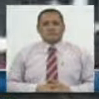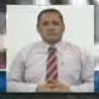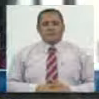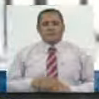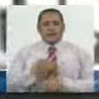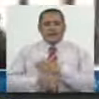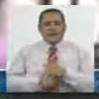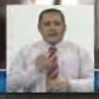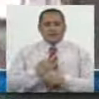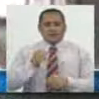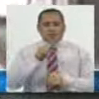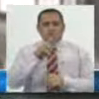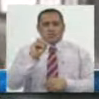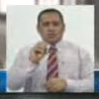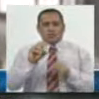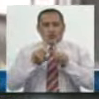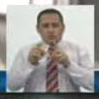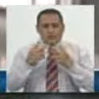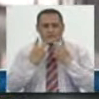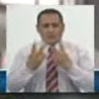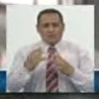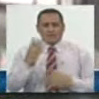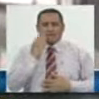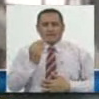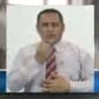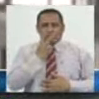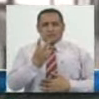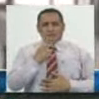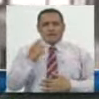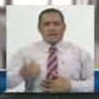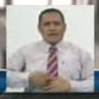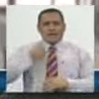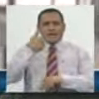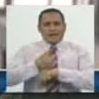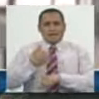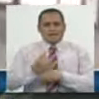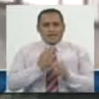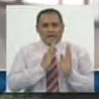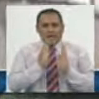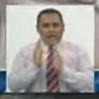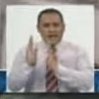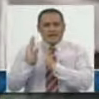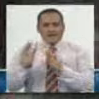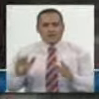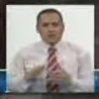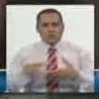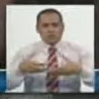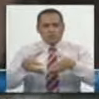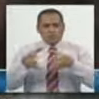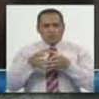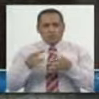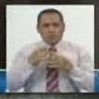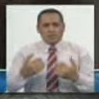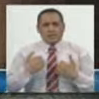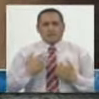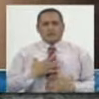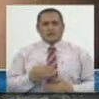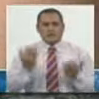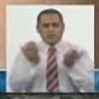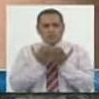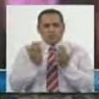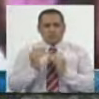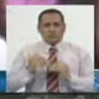el 2011 llamó la atención de los medios chiclayanos por convertirse en la jefa de archivo del municipio de la comuna leonardina, teniendo sus